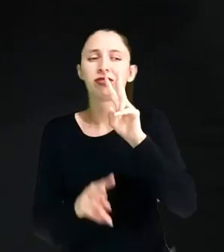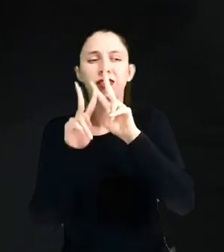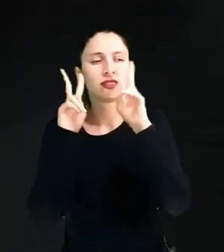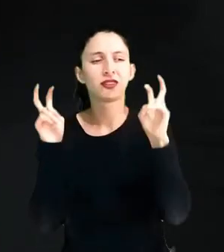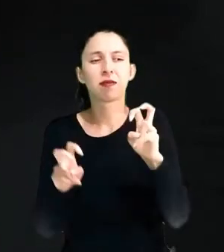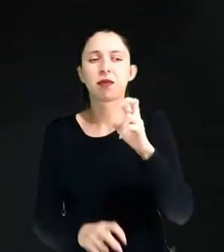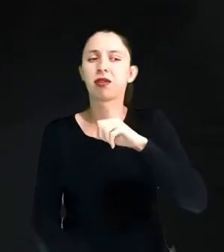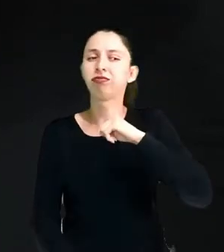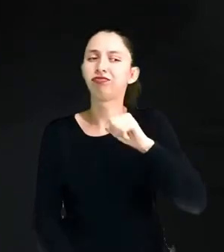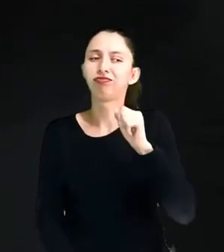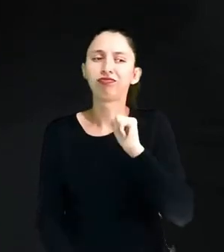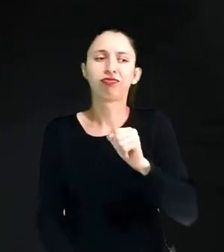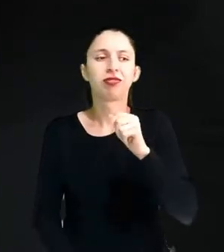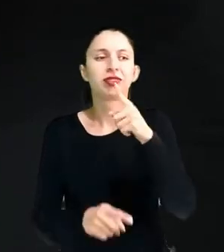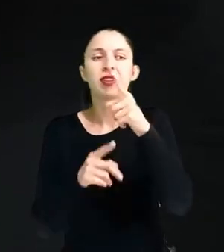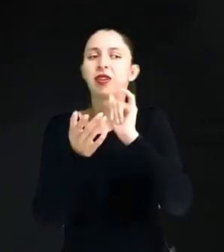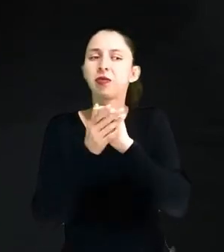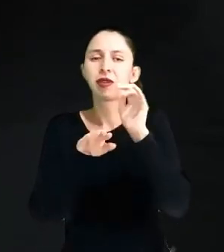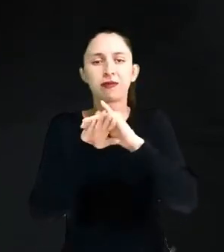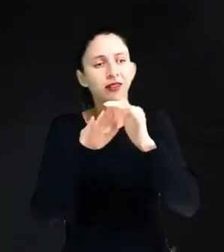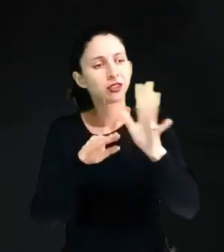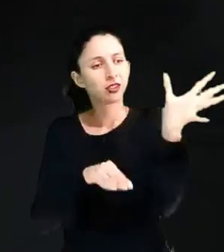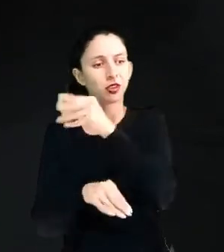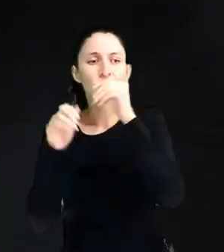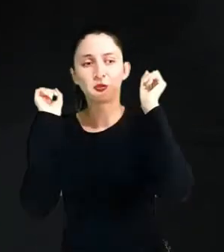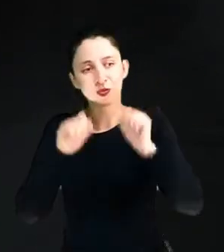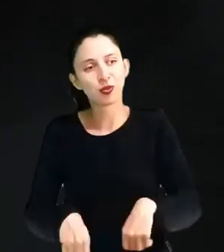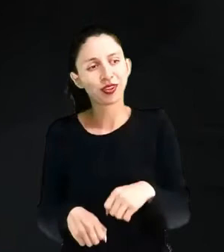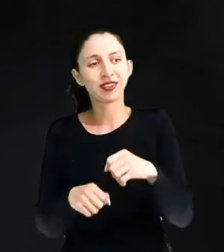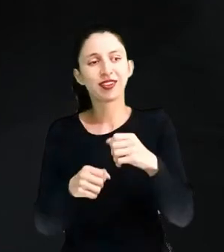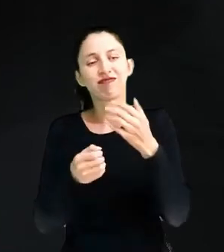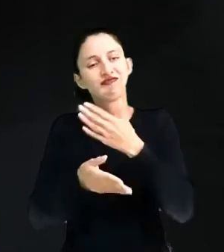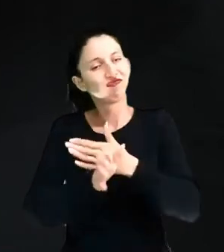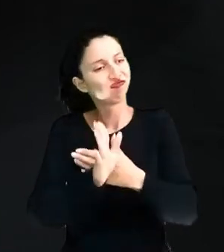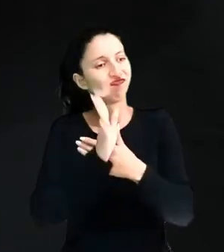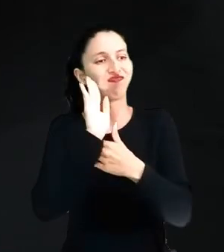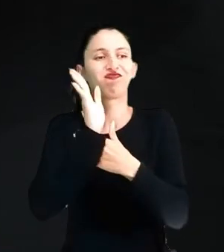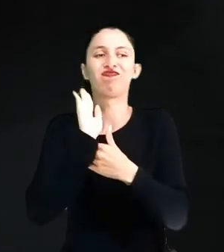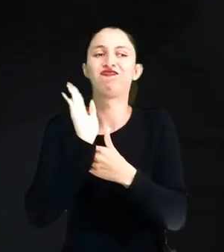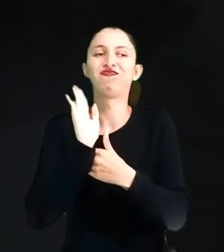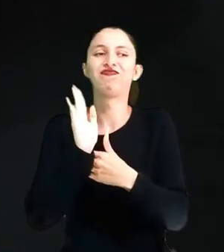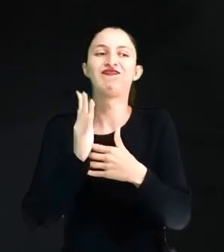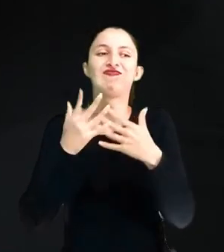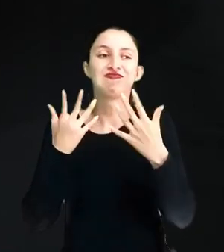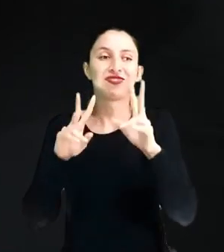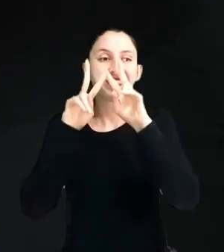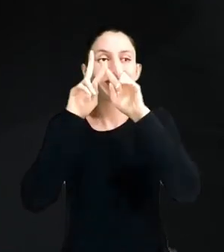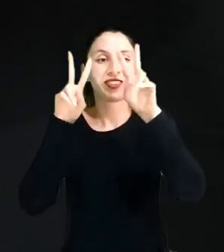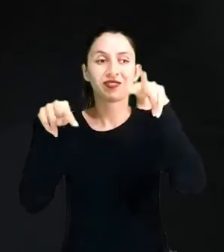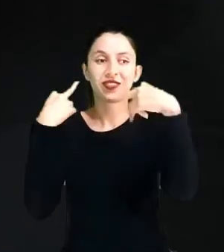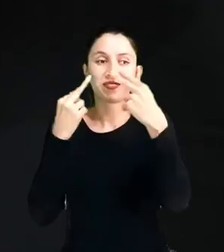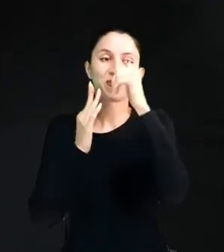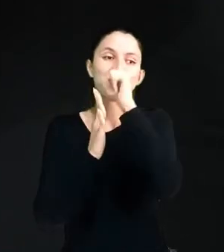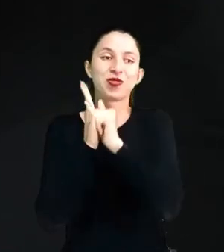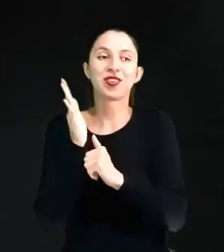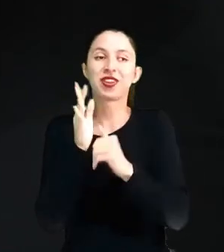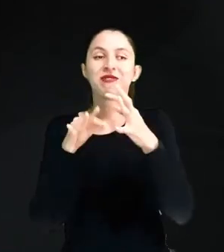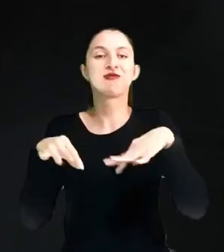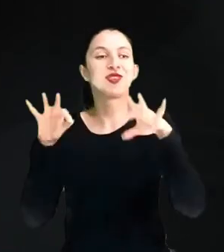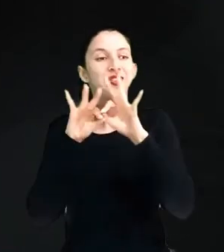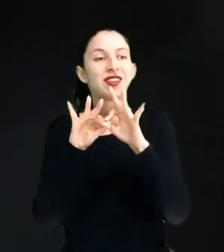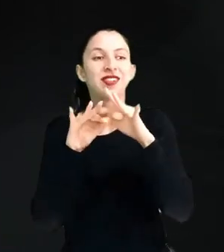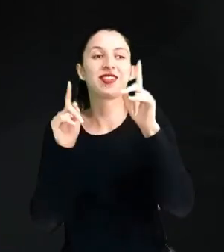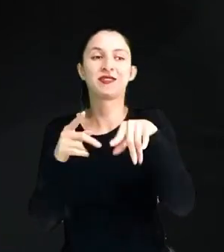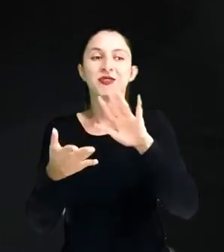nosotros desde el derecho. A todos invitarlos a que continúen sintonizando este programa tan importante y